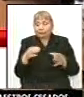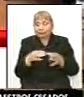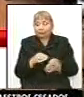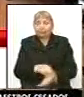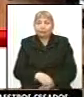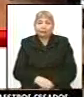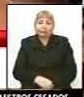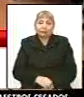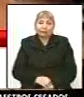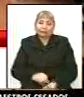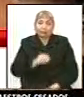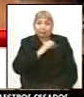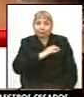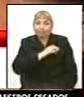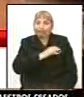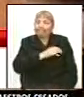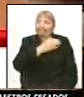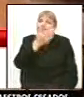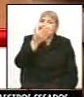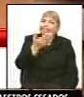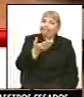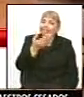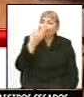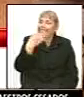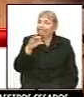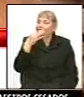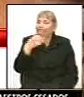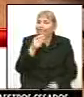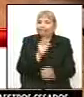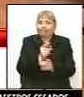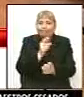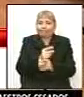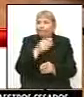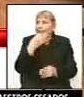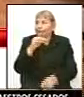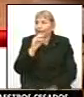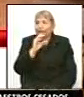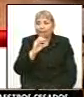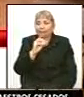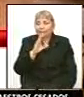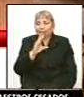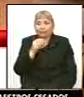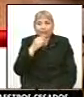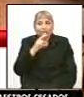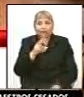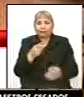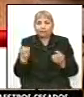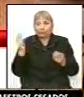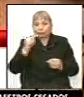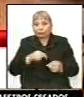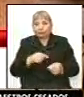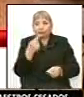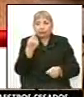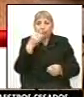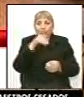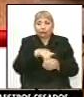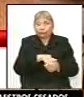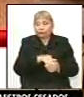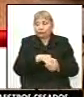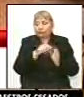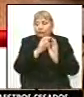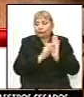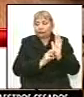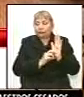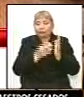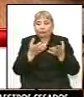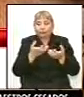esta actitud, además, permanente de dejar sin quórum, de inasistencia, de venir solo para votar el proyecto que